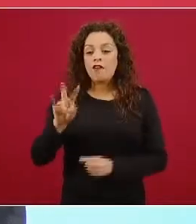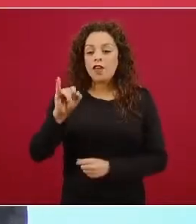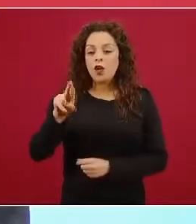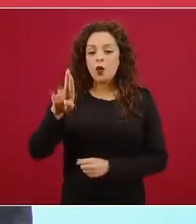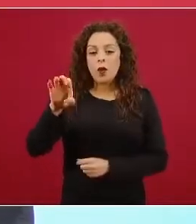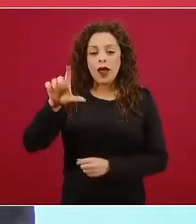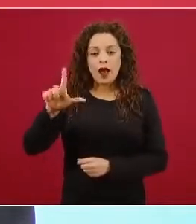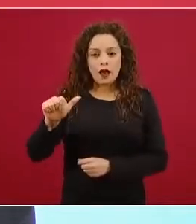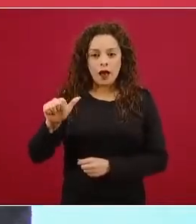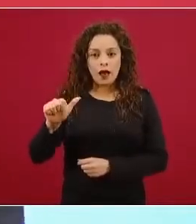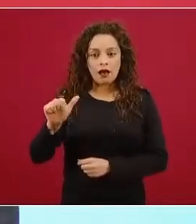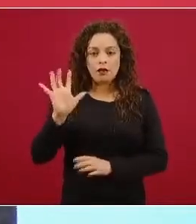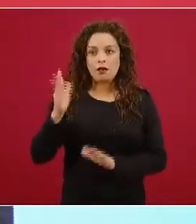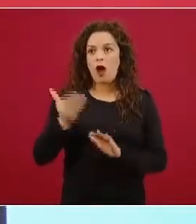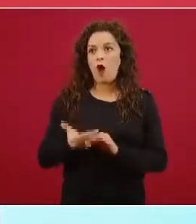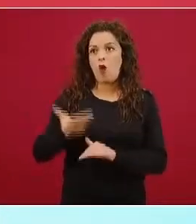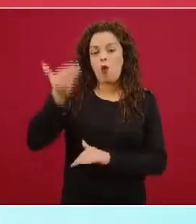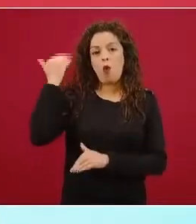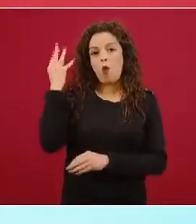desarrollada hace más de 2 siglos,